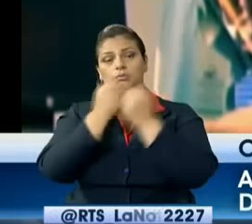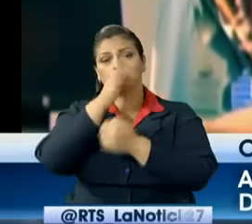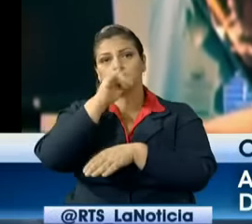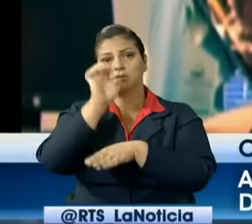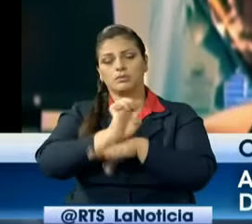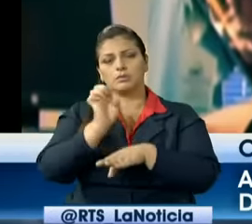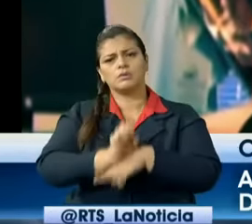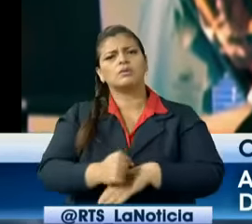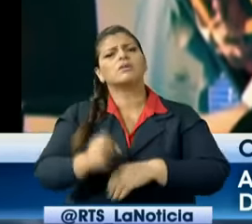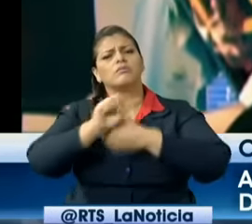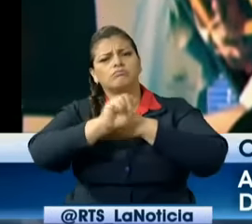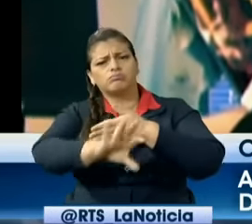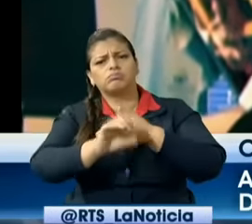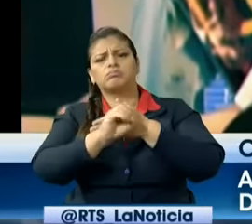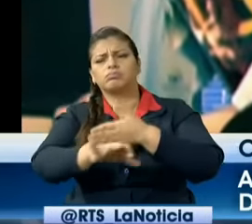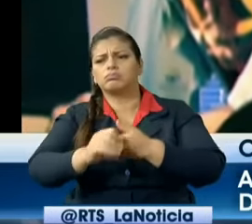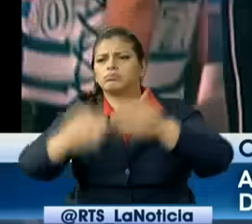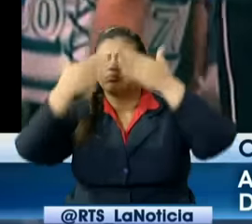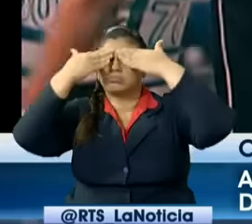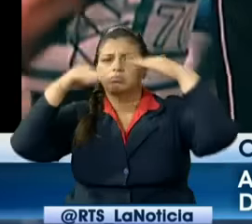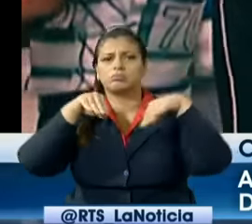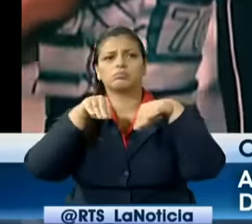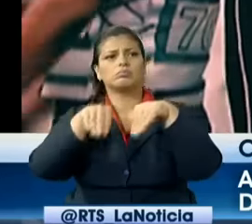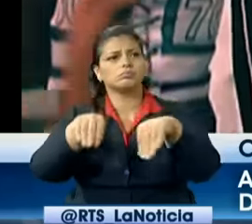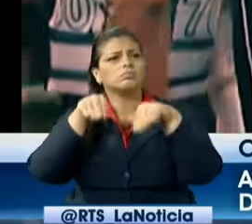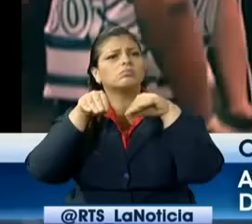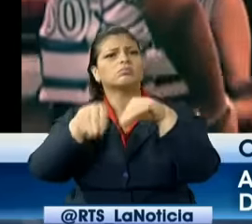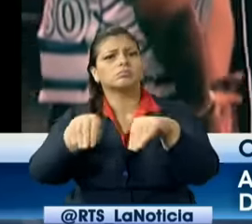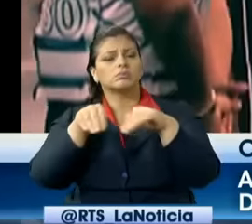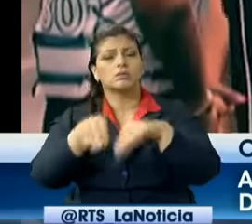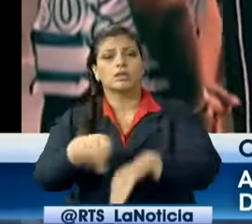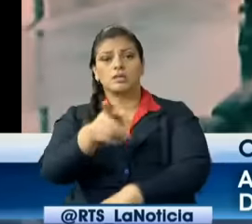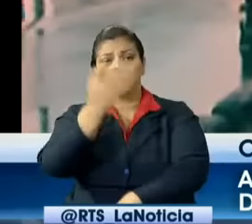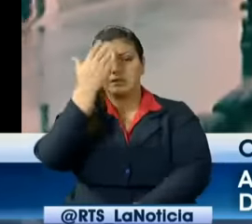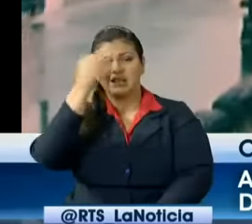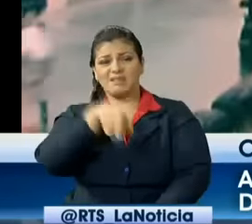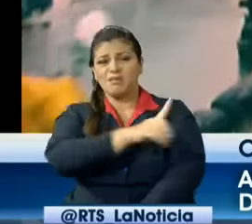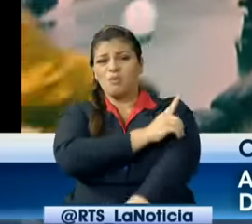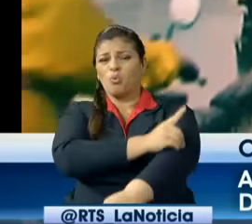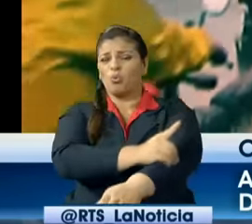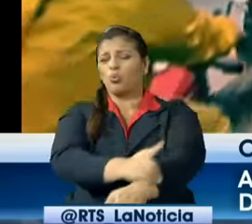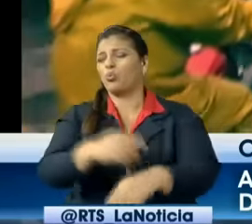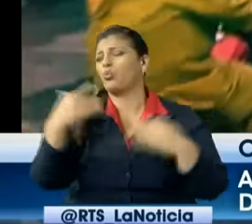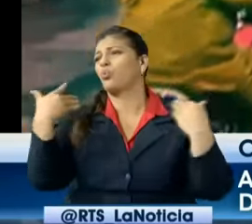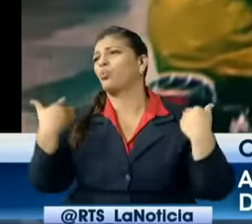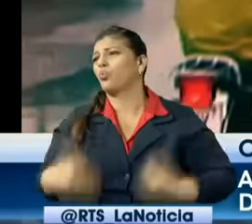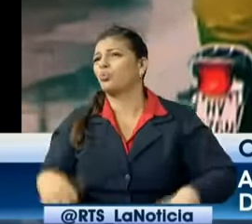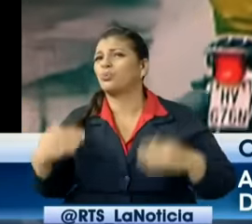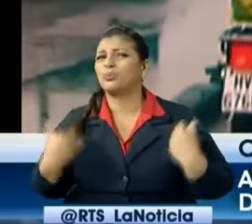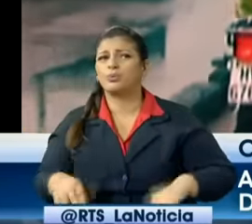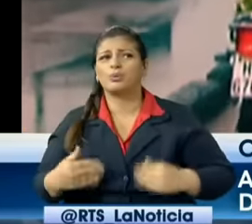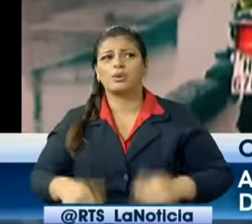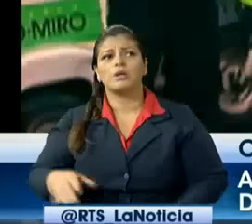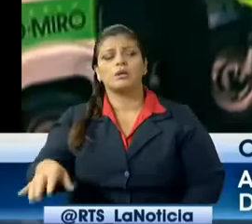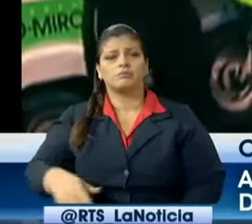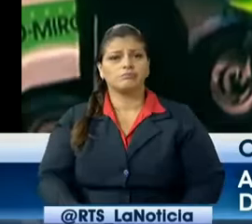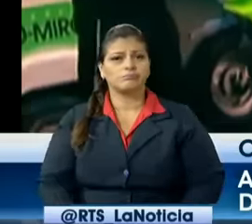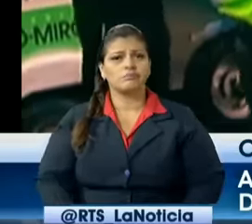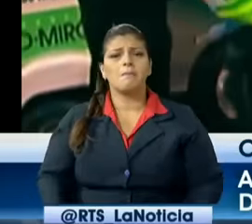las campañas, además de personal en las vías, que al menos la Daule afirman se ha tenido que incrementar el número de